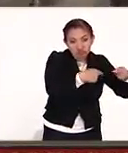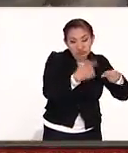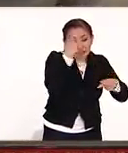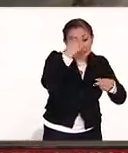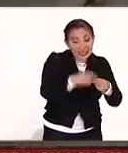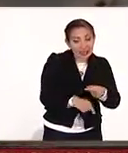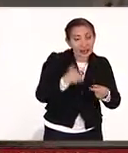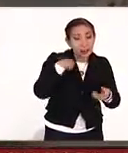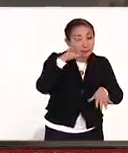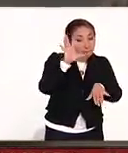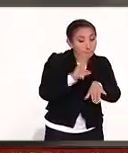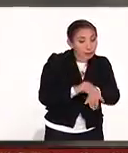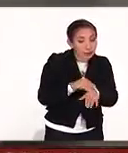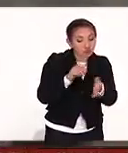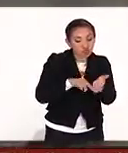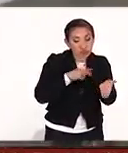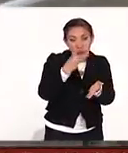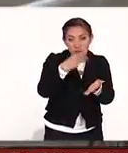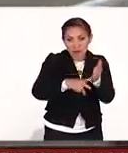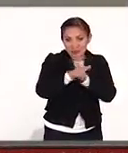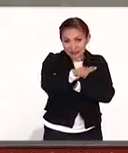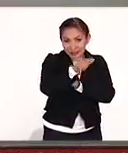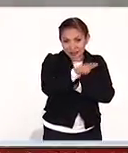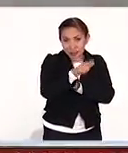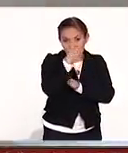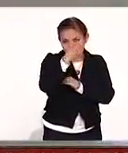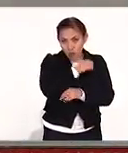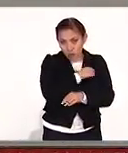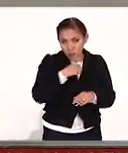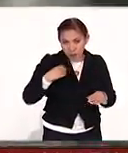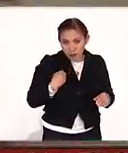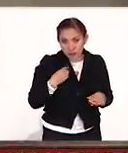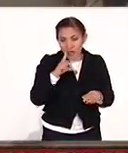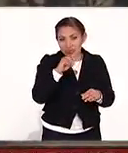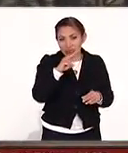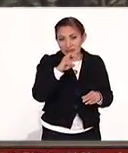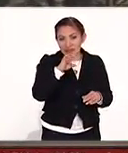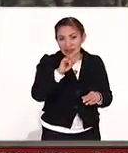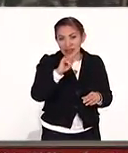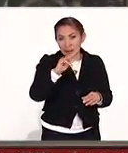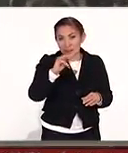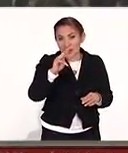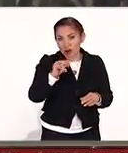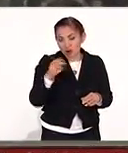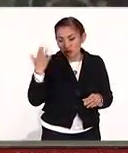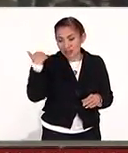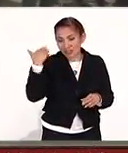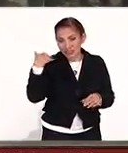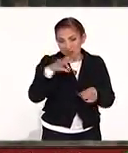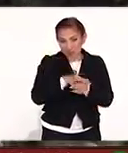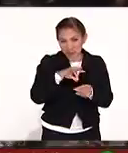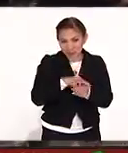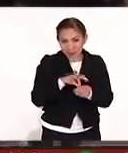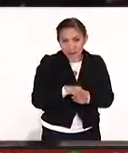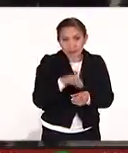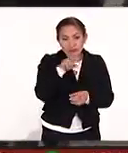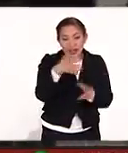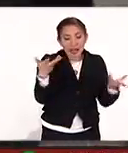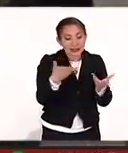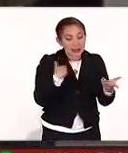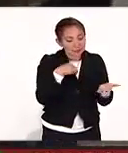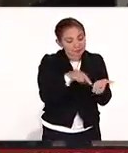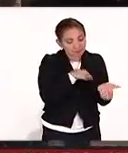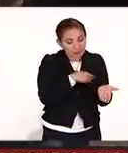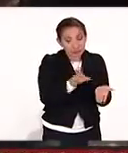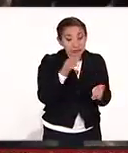prevé un plebiscito hacia el 2017, fue uno de los compromisos de David Cameron en el pasado proceso electoral, de hacer un plebiscito